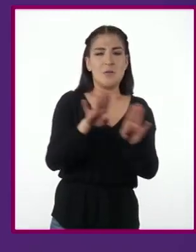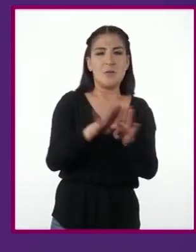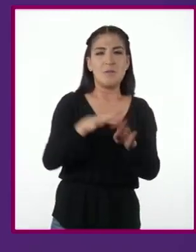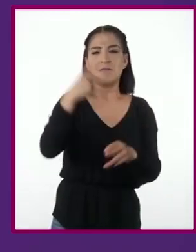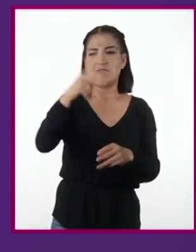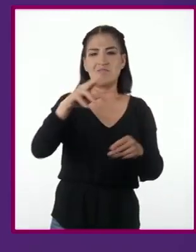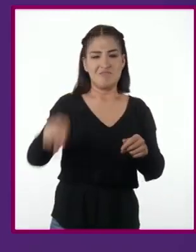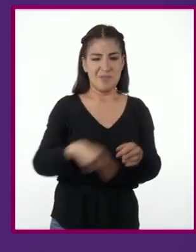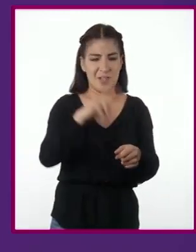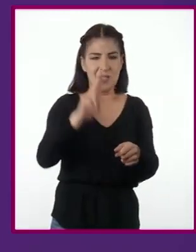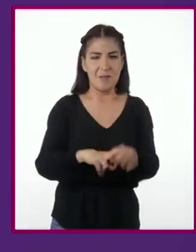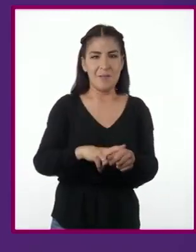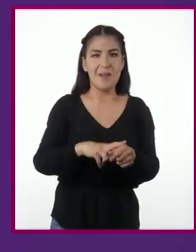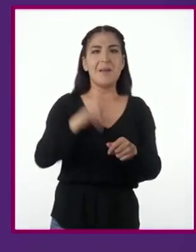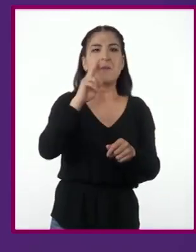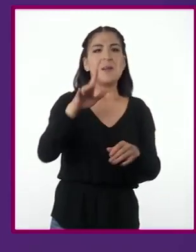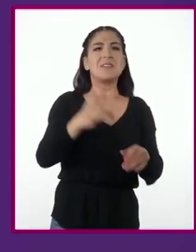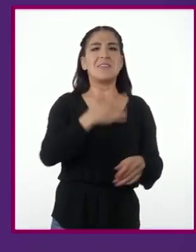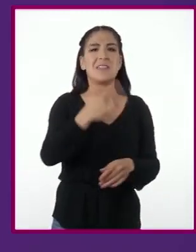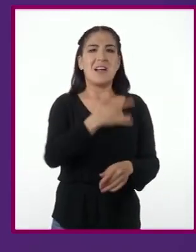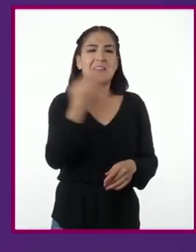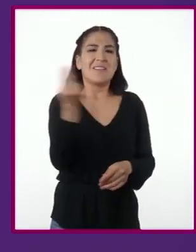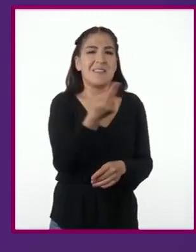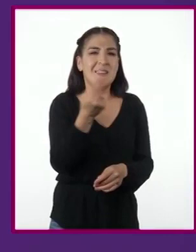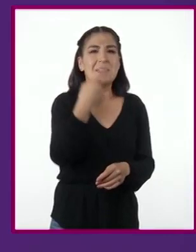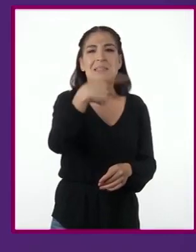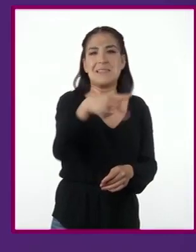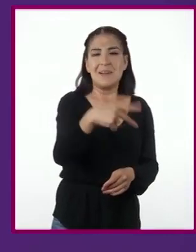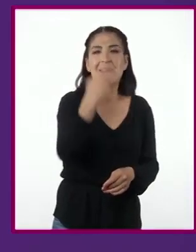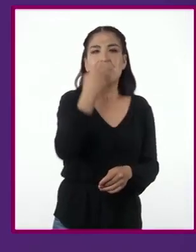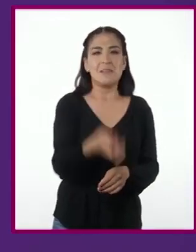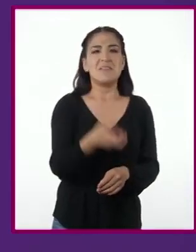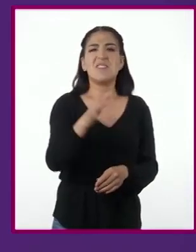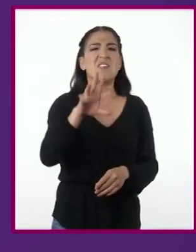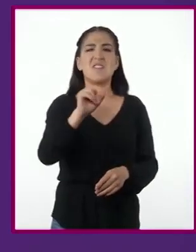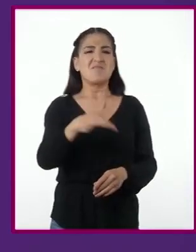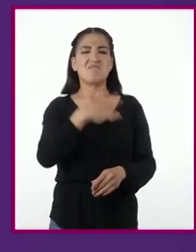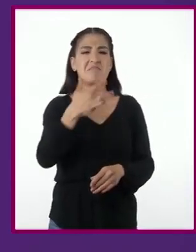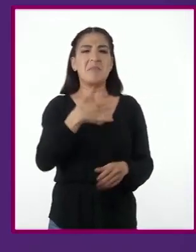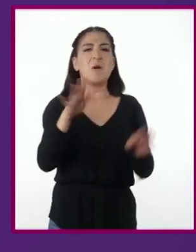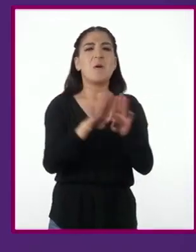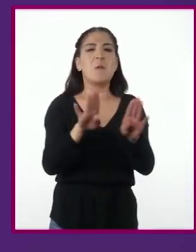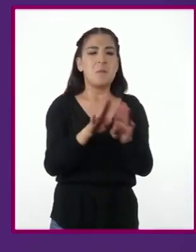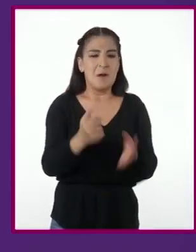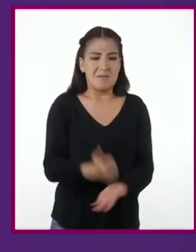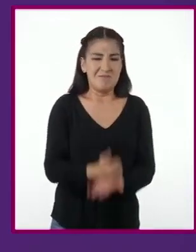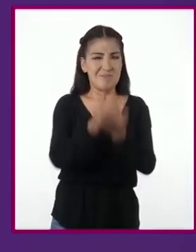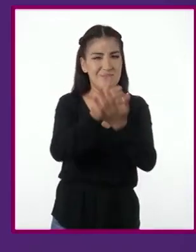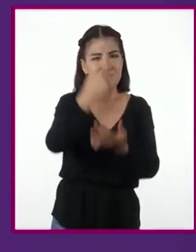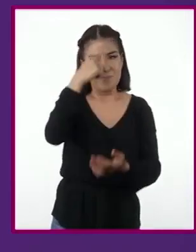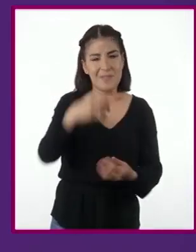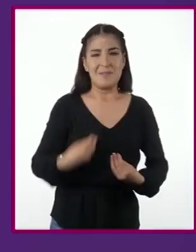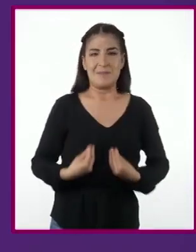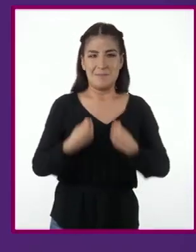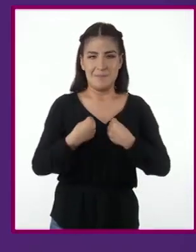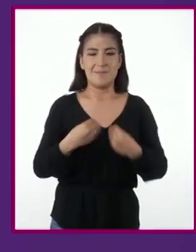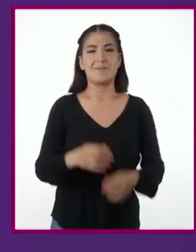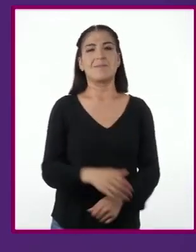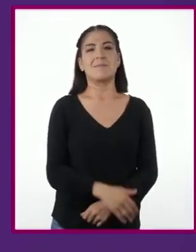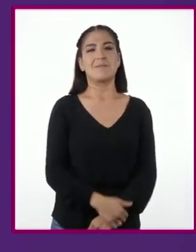material al colmar necesidades que ésta no les permite satisfacer.